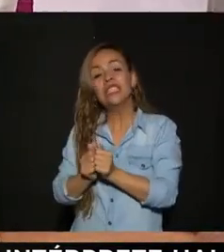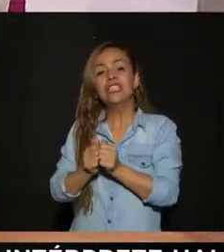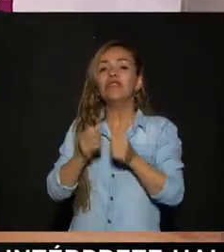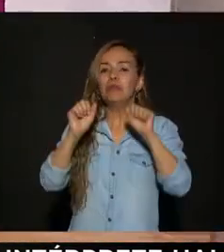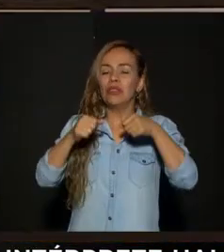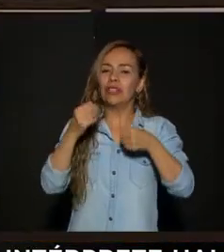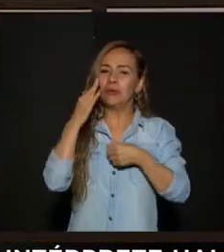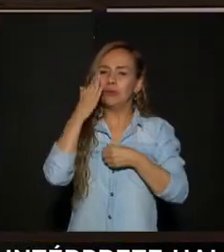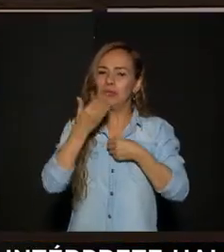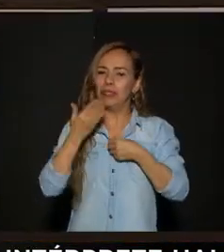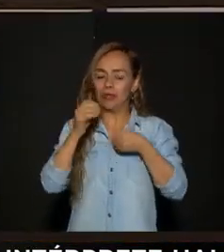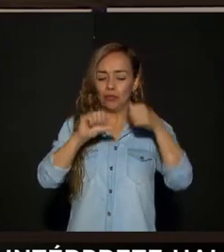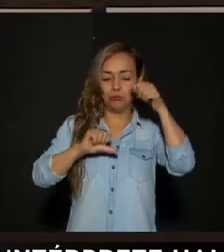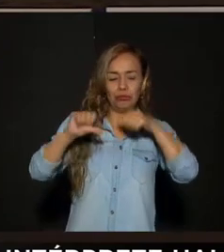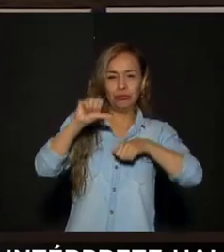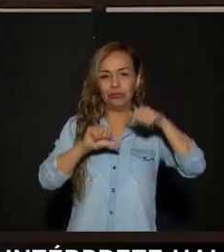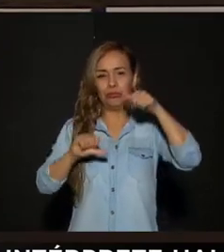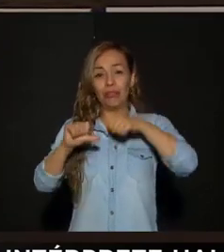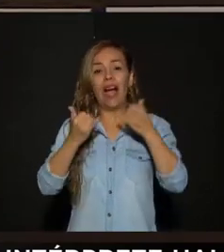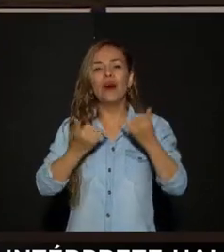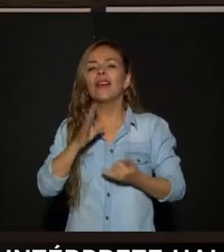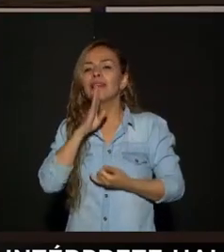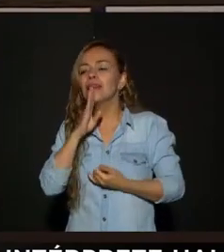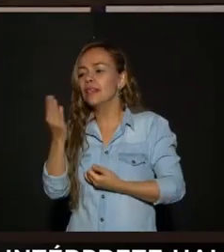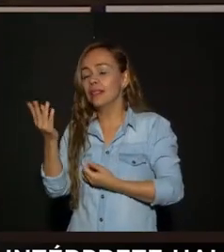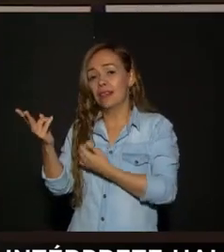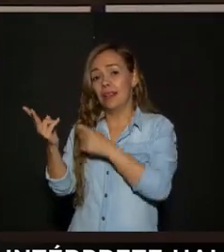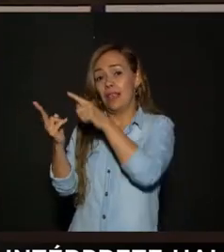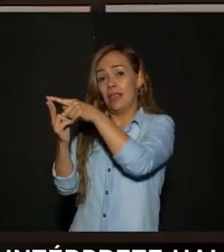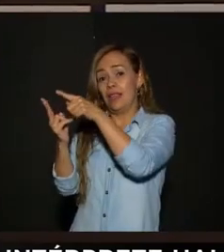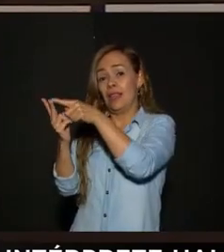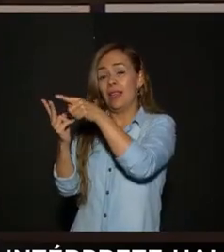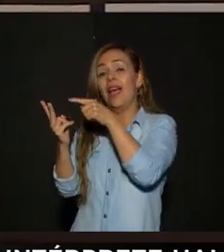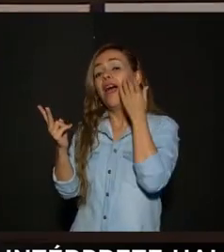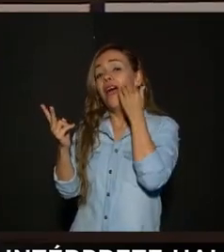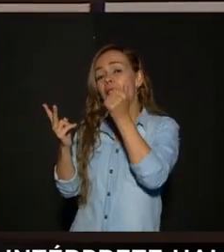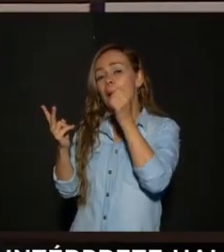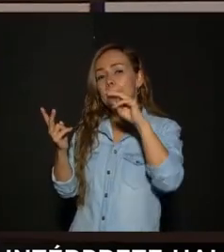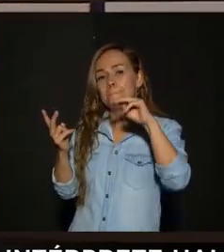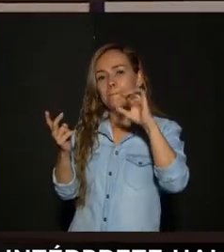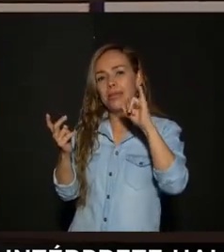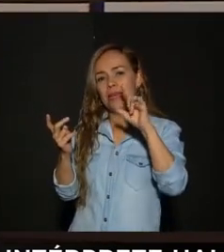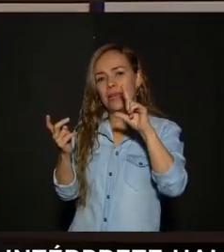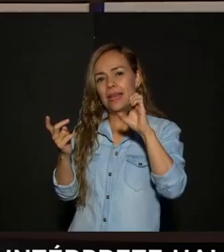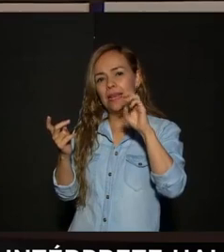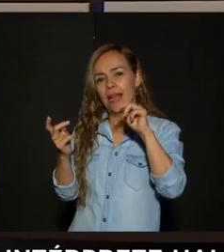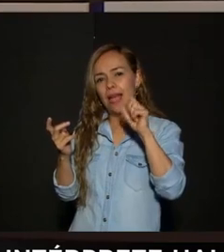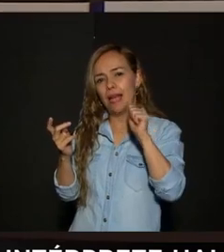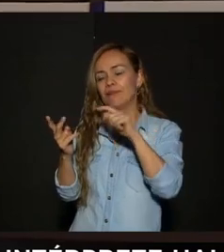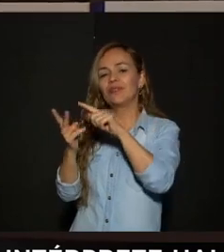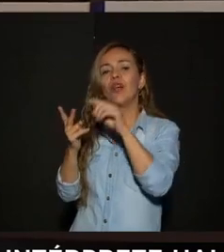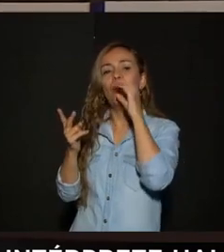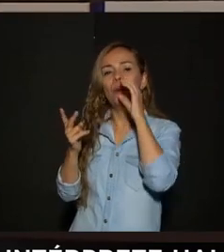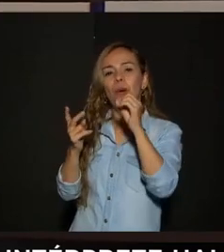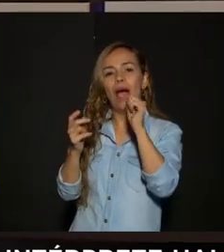por eso en este momento ya me acompaña Milena y me acompaña también Andrés. Ellos nos van a enseñar a hacer esos experimentos